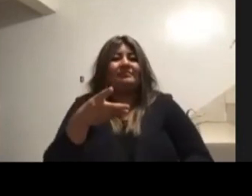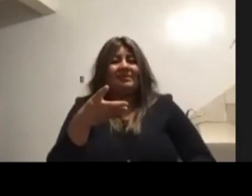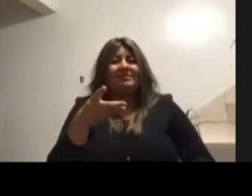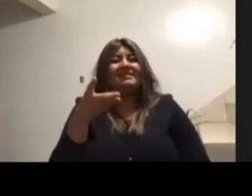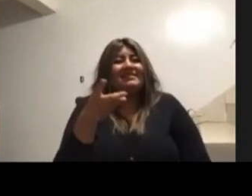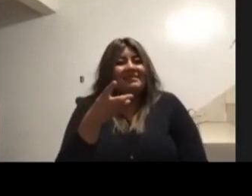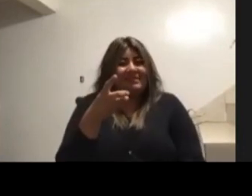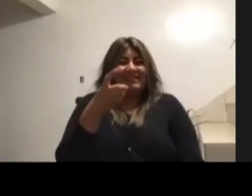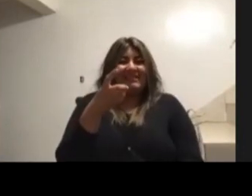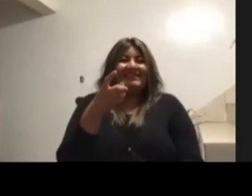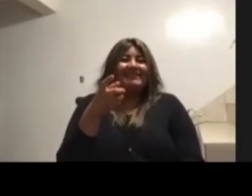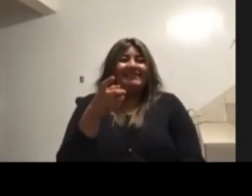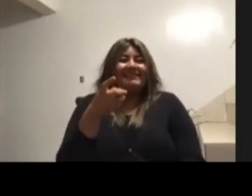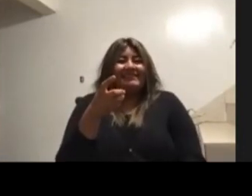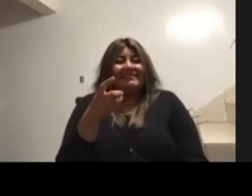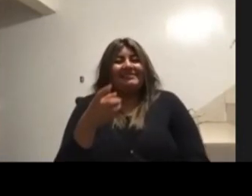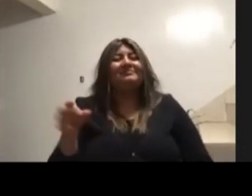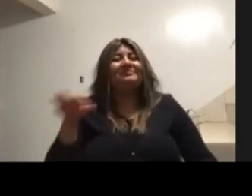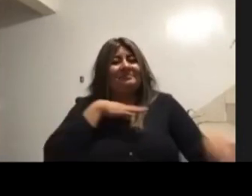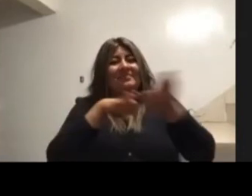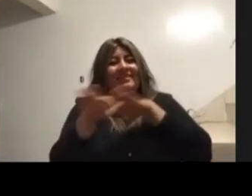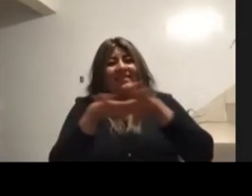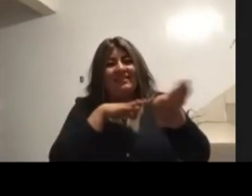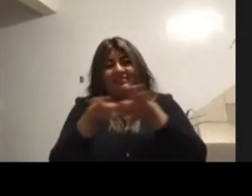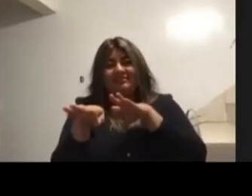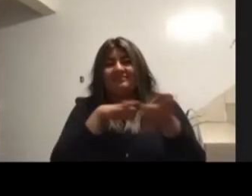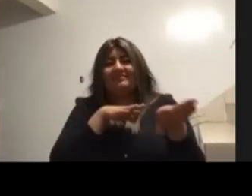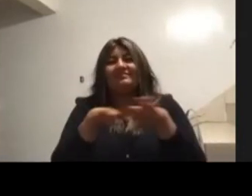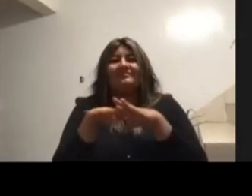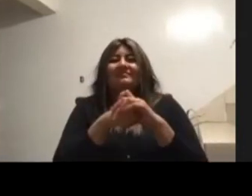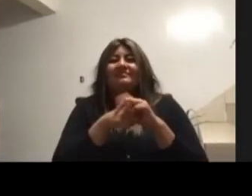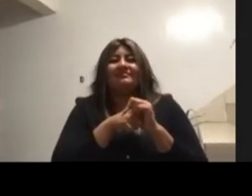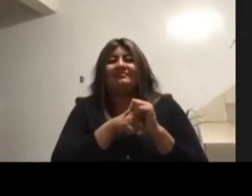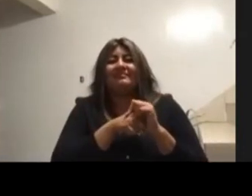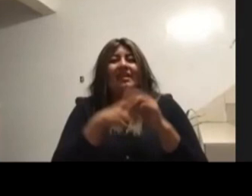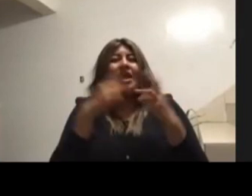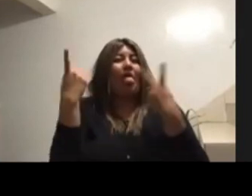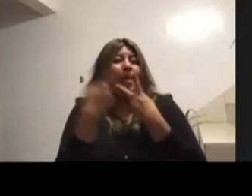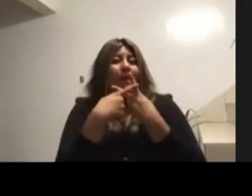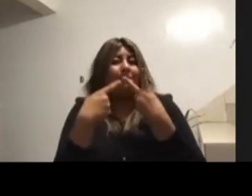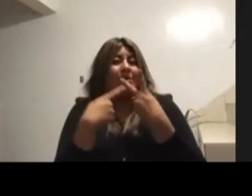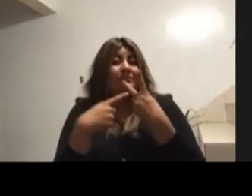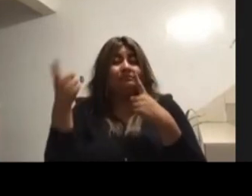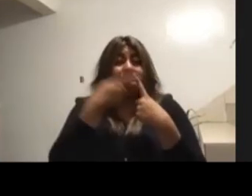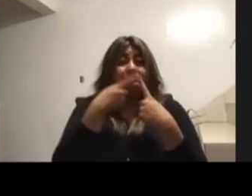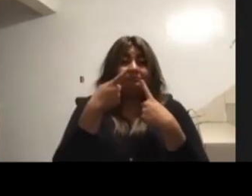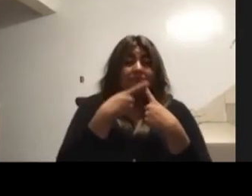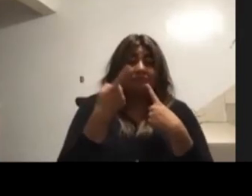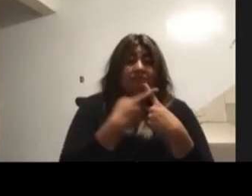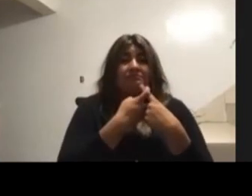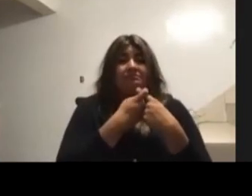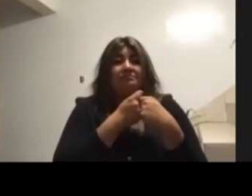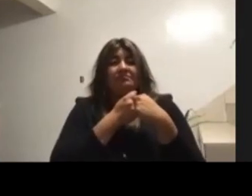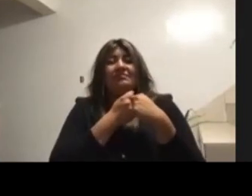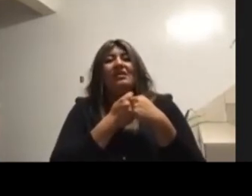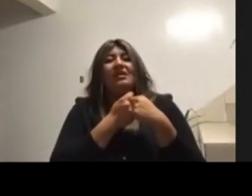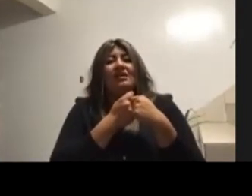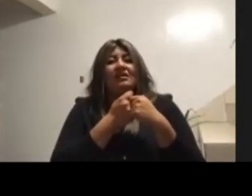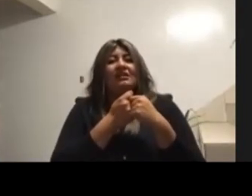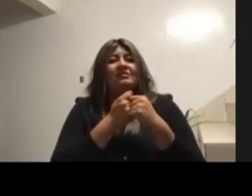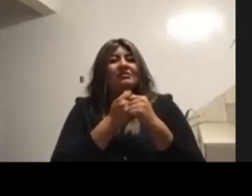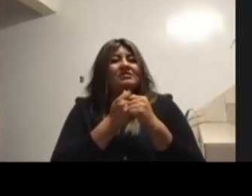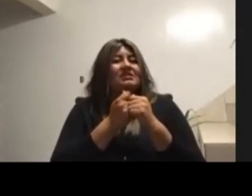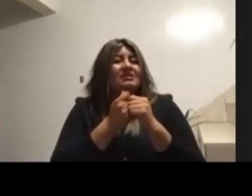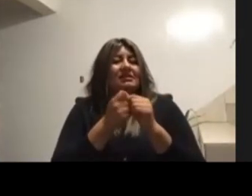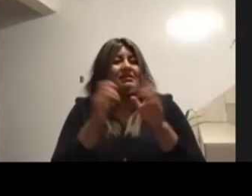preguntan aquí que en el trabajo práctico, yo diría como dos grandes vertientes. Por un lado, los planes de estudio de educación básica